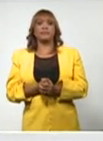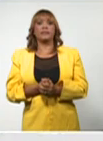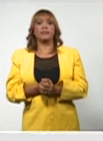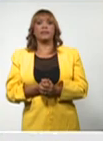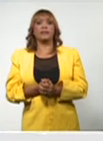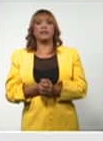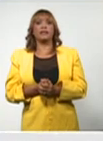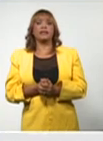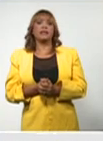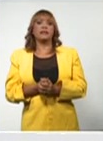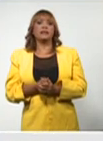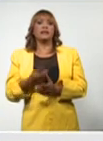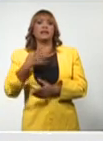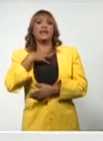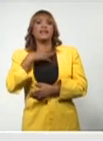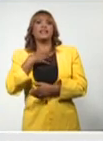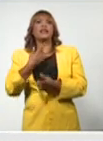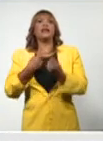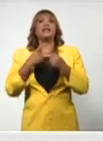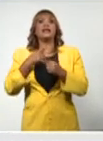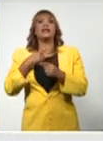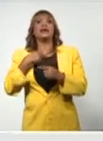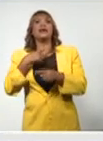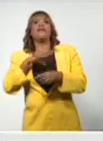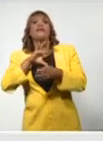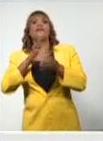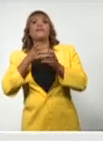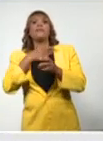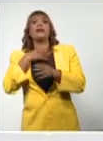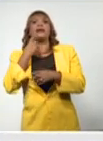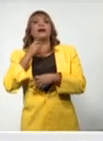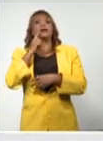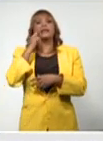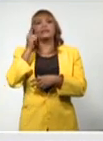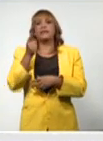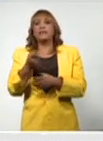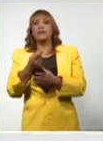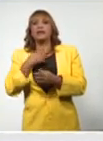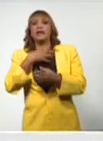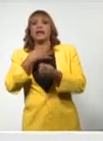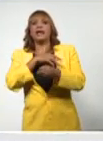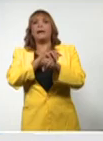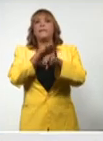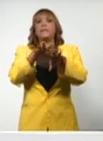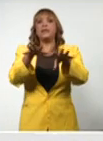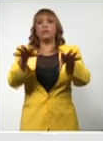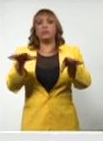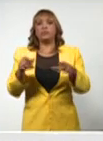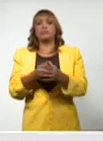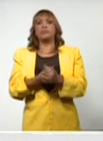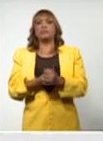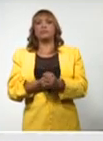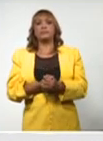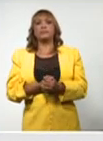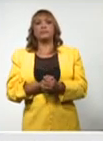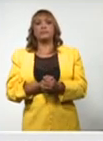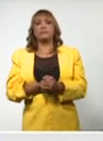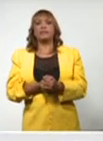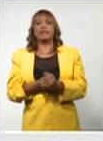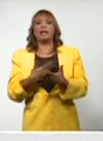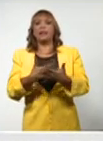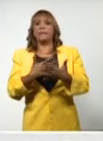y además ya tiene incluso carga viral detectable del virus en las muestras que se